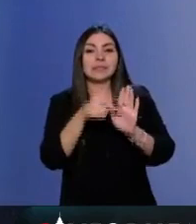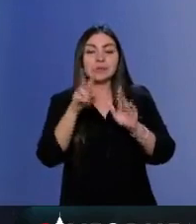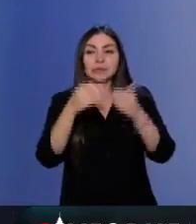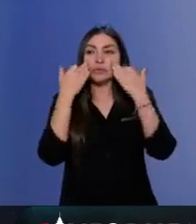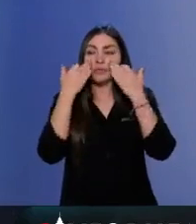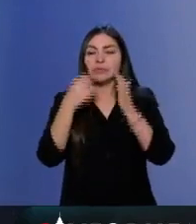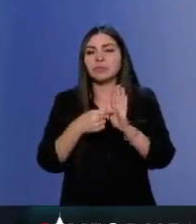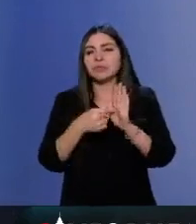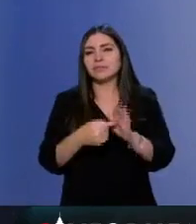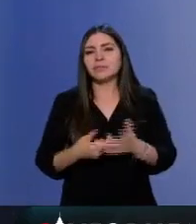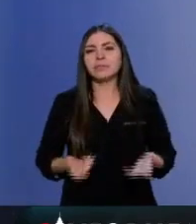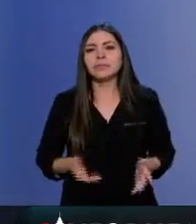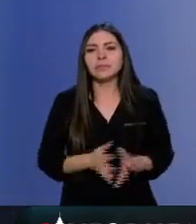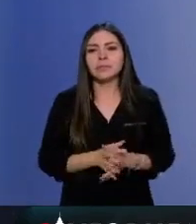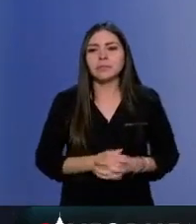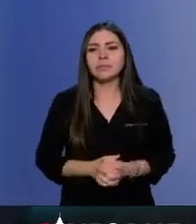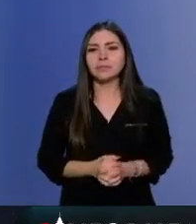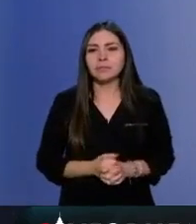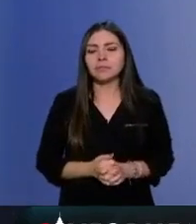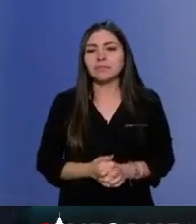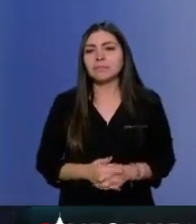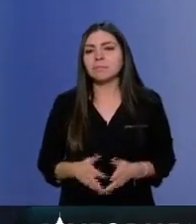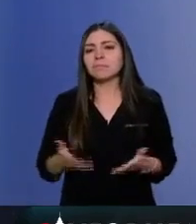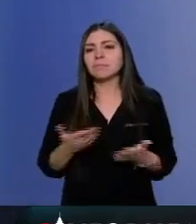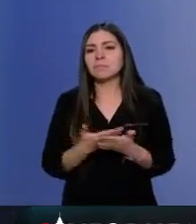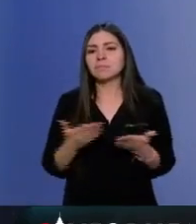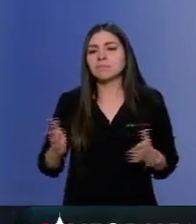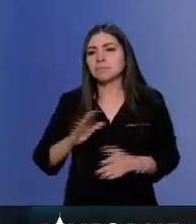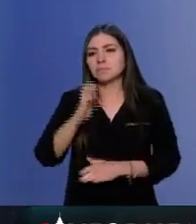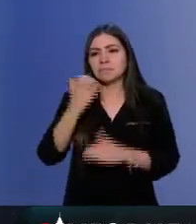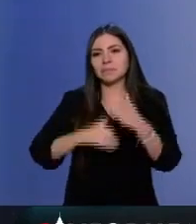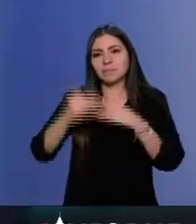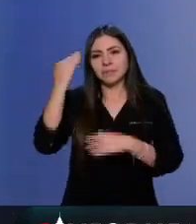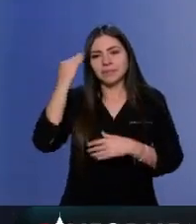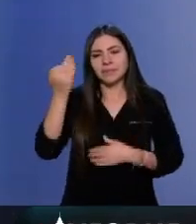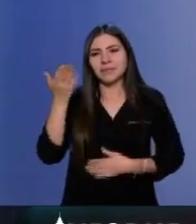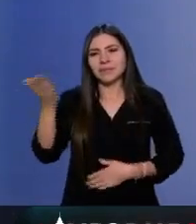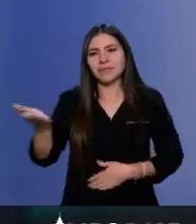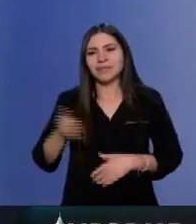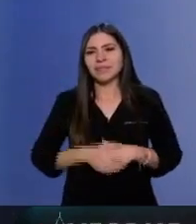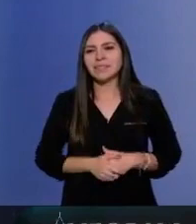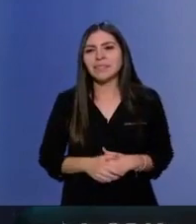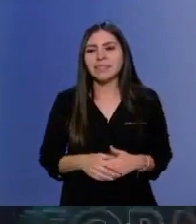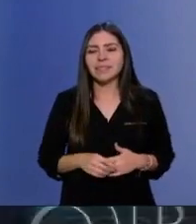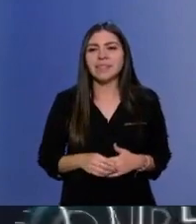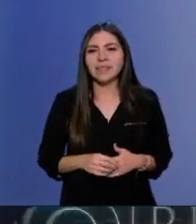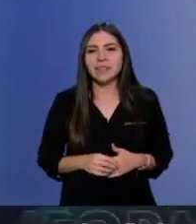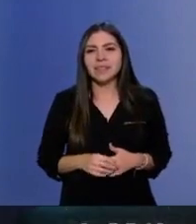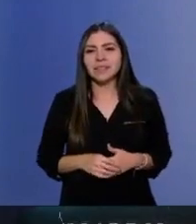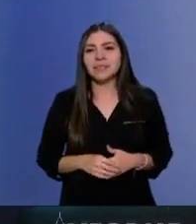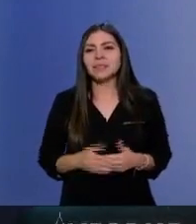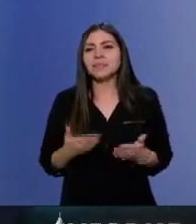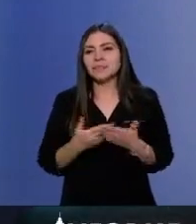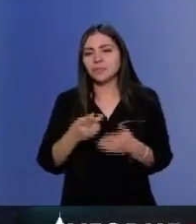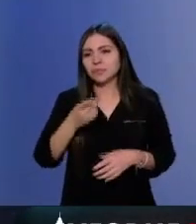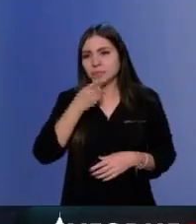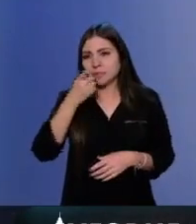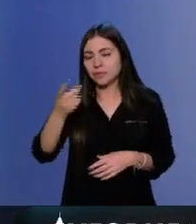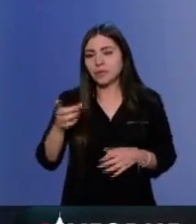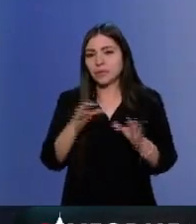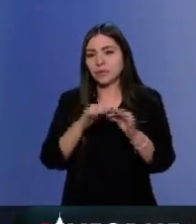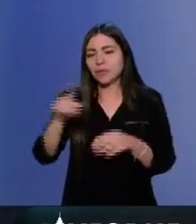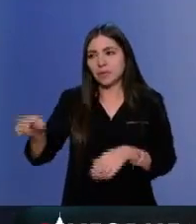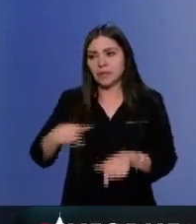documentada. Querido Jonathan, me dicen que nos tenemos que despedir, pero es que esto da, y nada más decir, tú le vas a